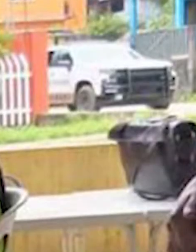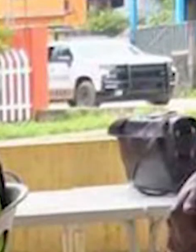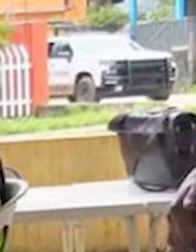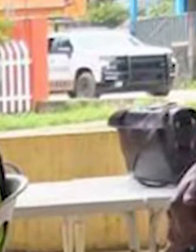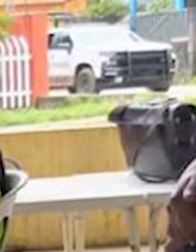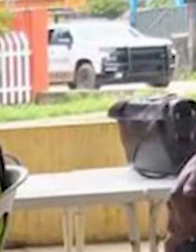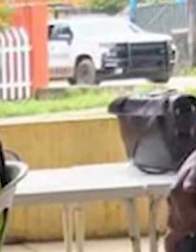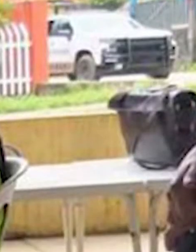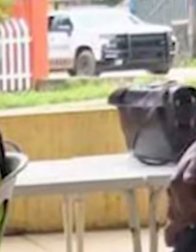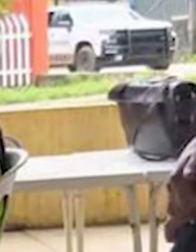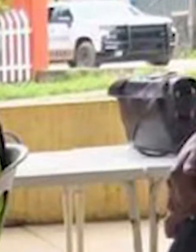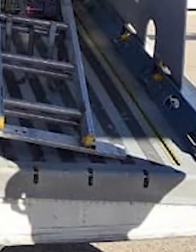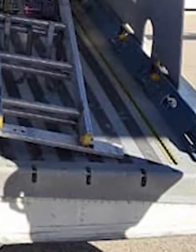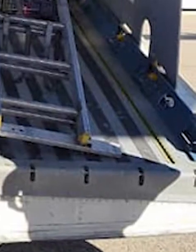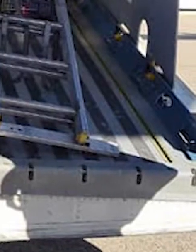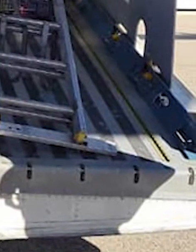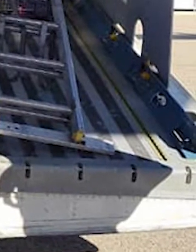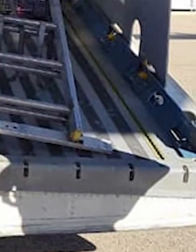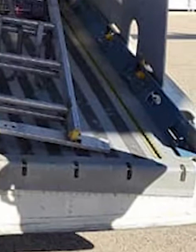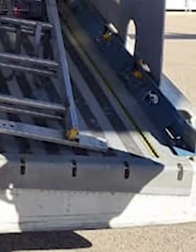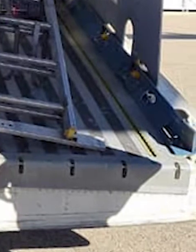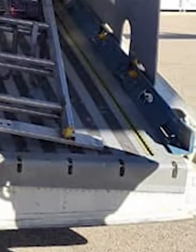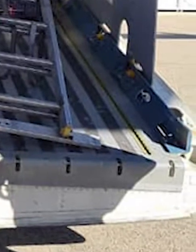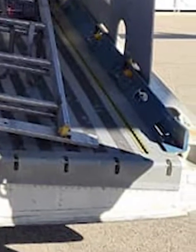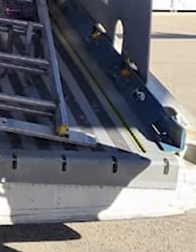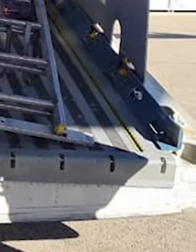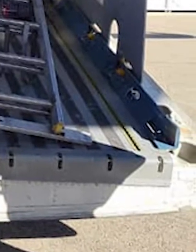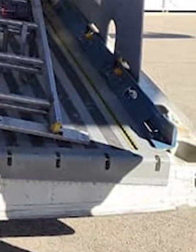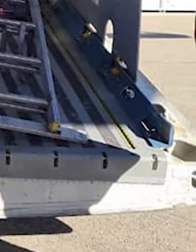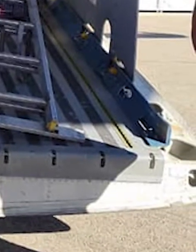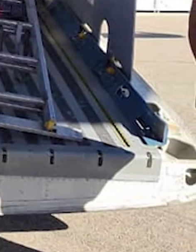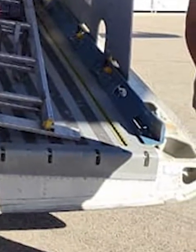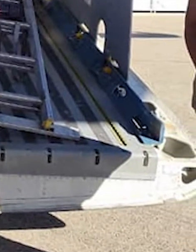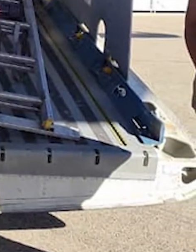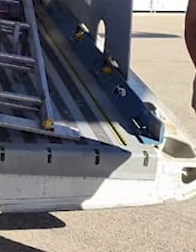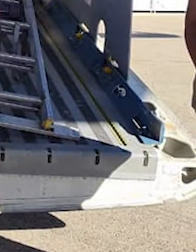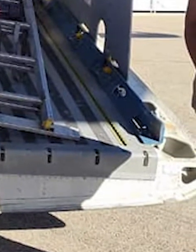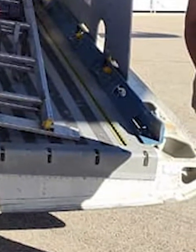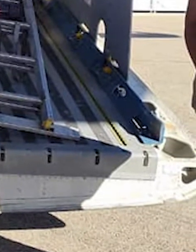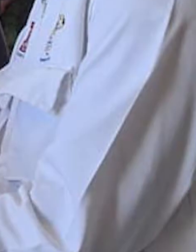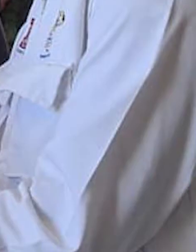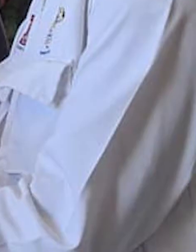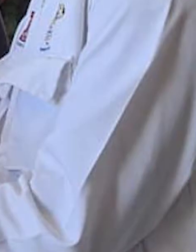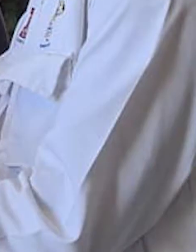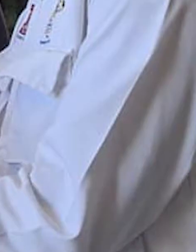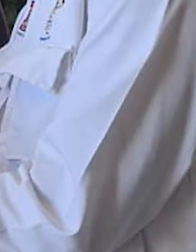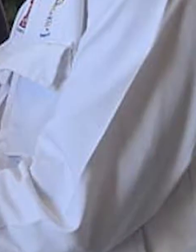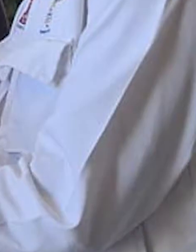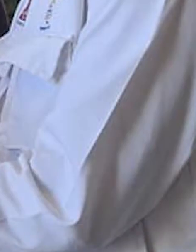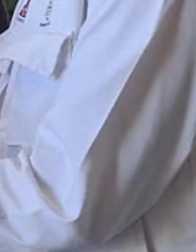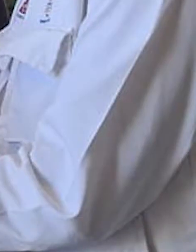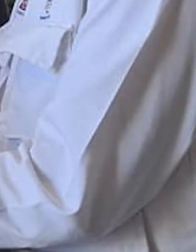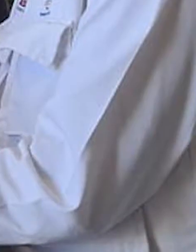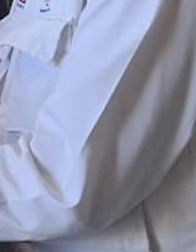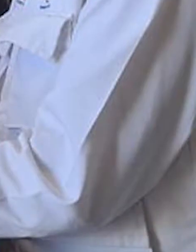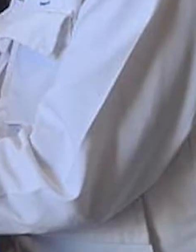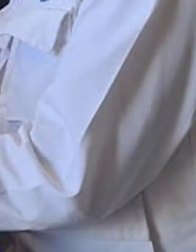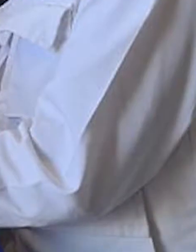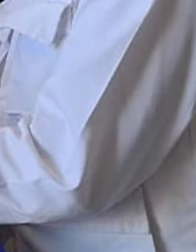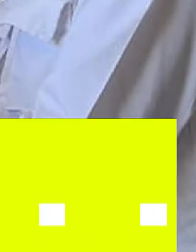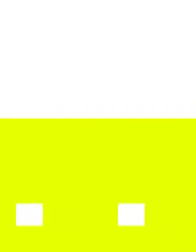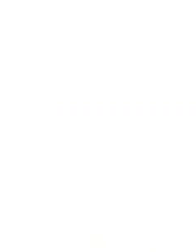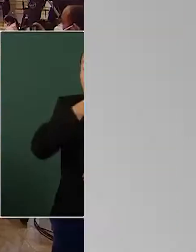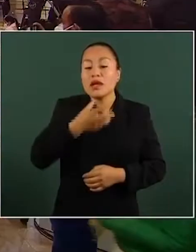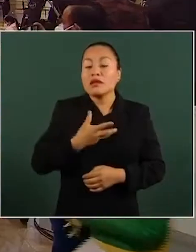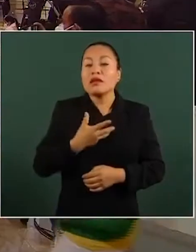del país con la población más pobre donde se contemplan más de 330 municipios en su población de adultos mayores